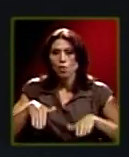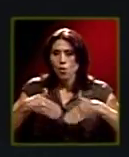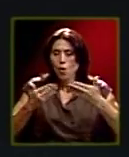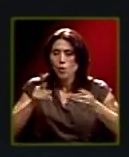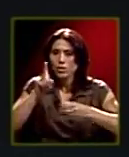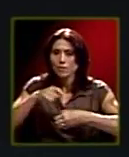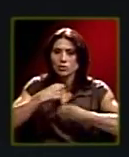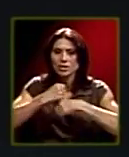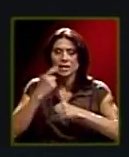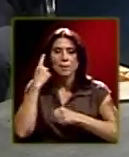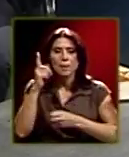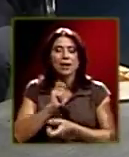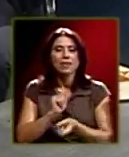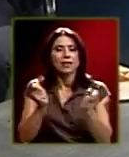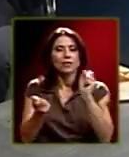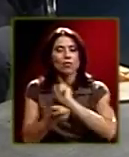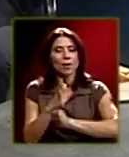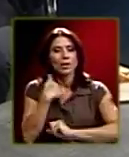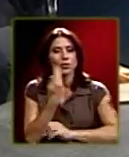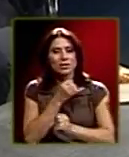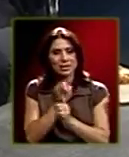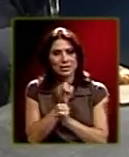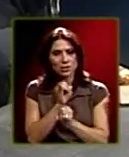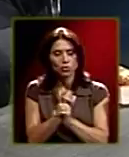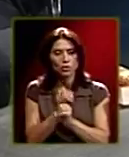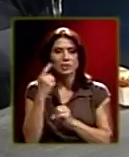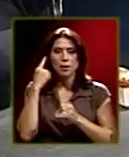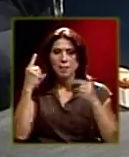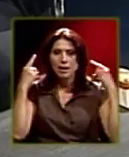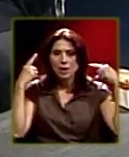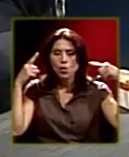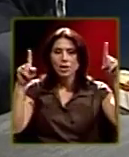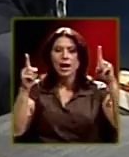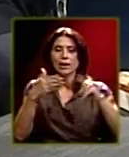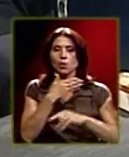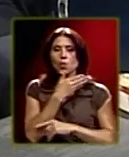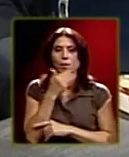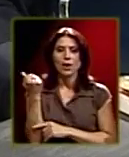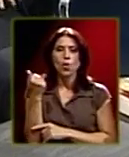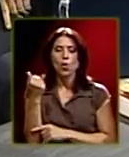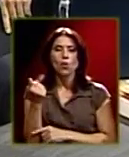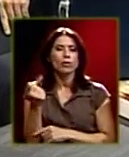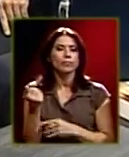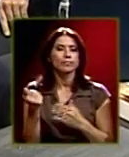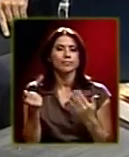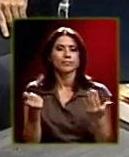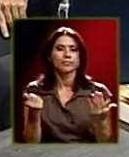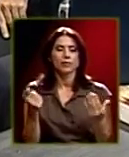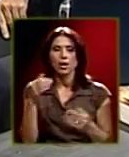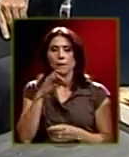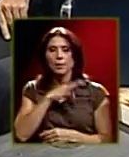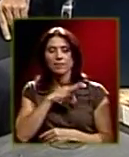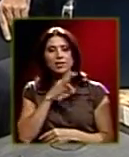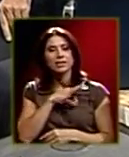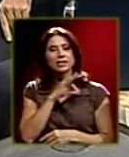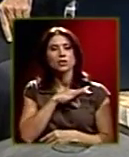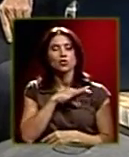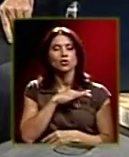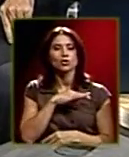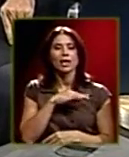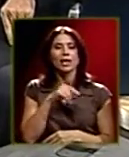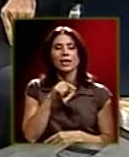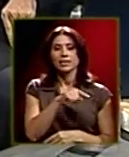transformar nuestras instituciones para lograr un mejor, que le lleguen mejor los beneficios de